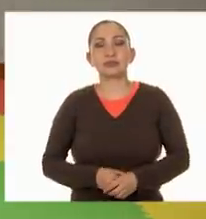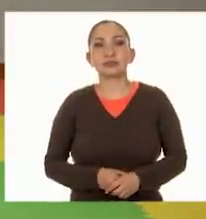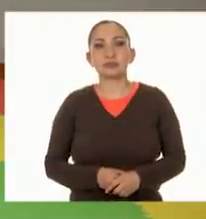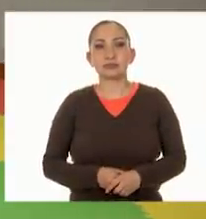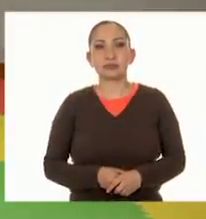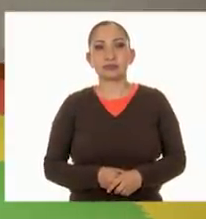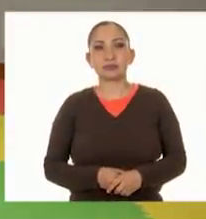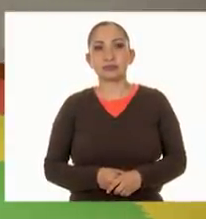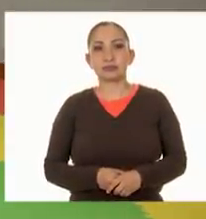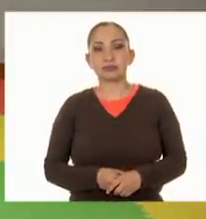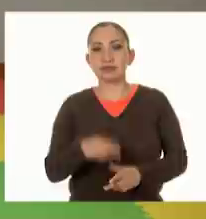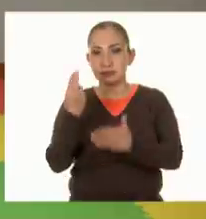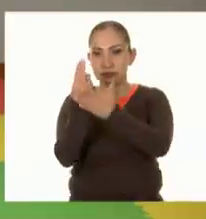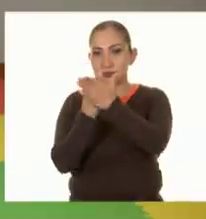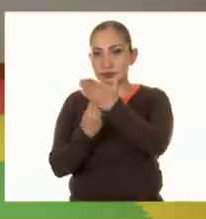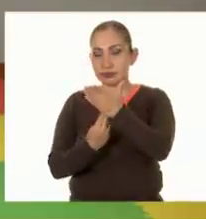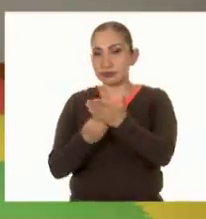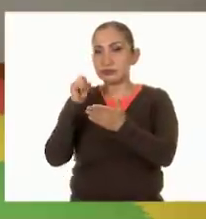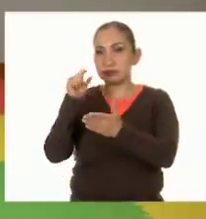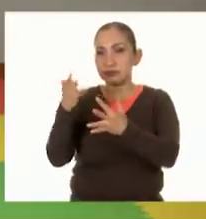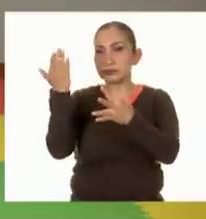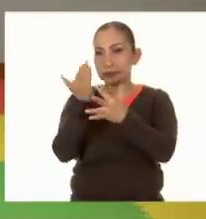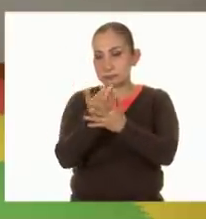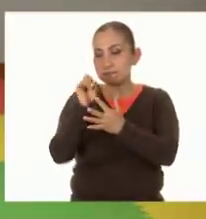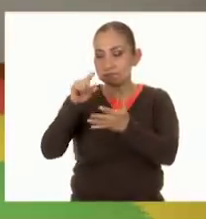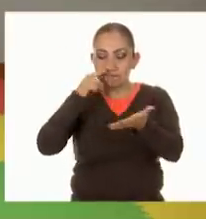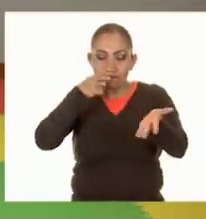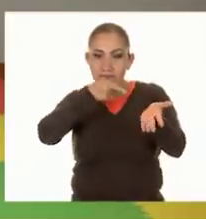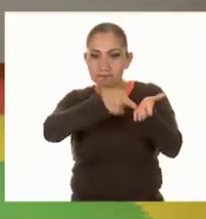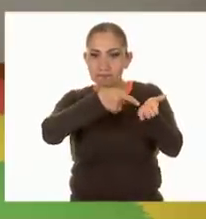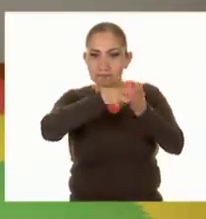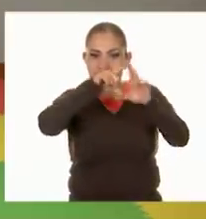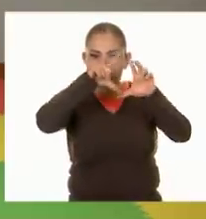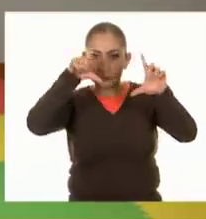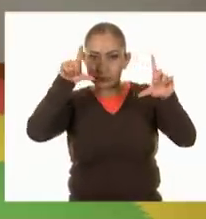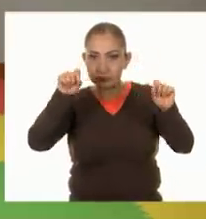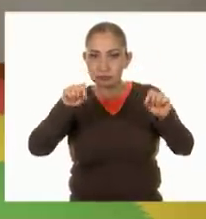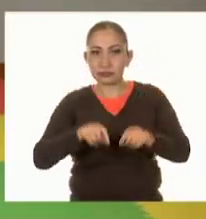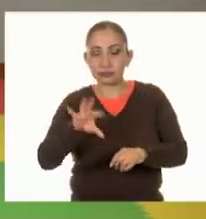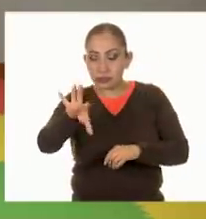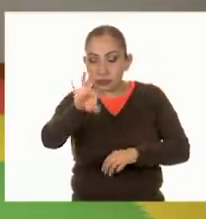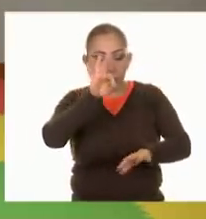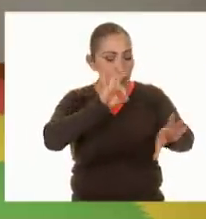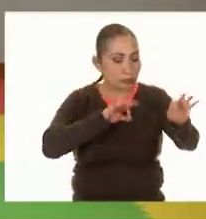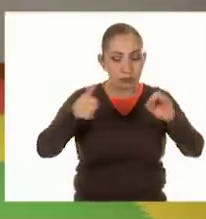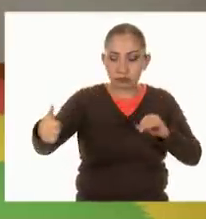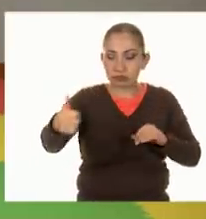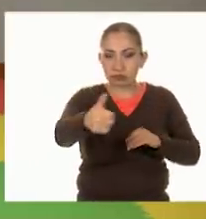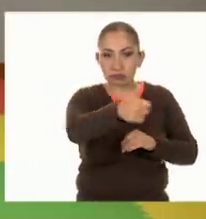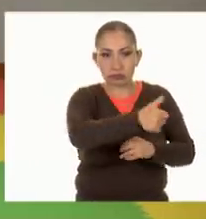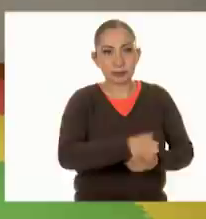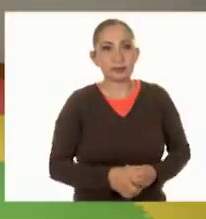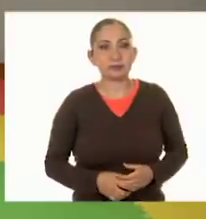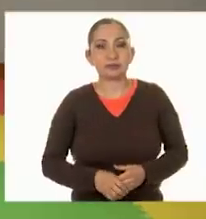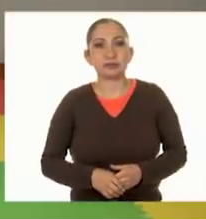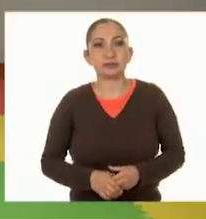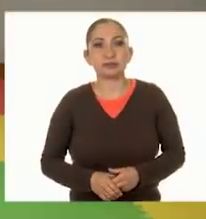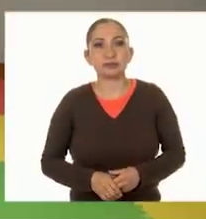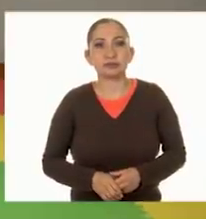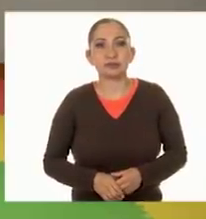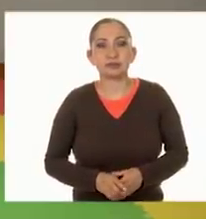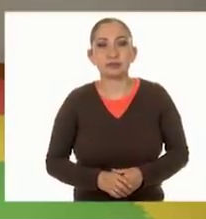y haces el dibujo de las partes de tu cuerpo que vayas encontrando.